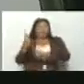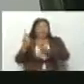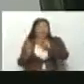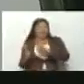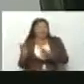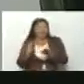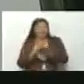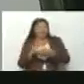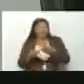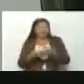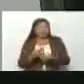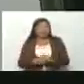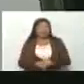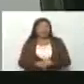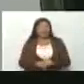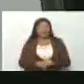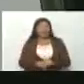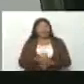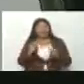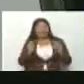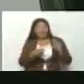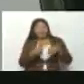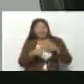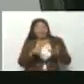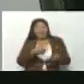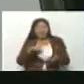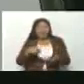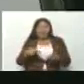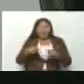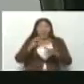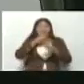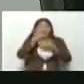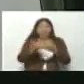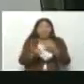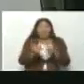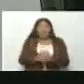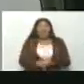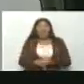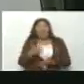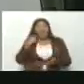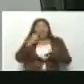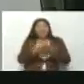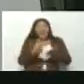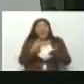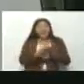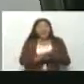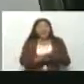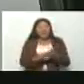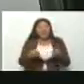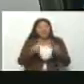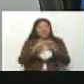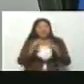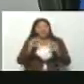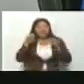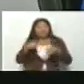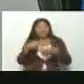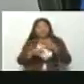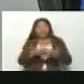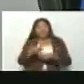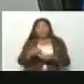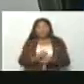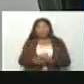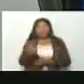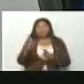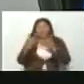refinería conocida como refinería El Palito, donde ahorita se planifica con inversión iraní. Es cierto, viene una